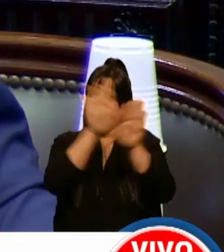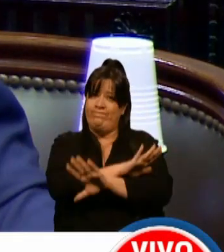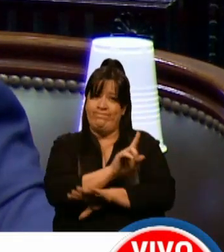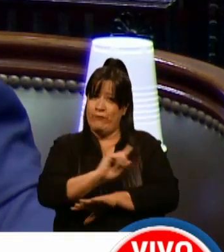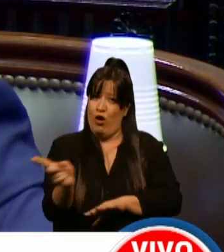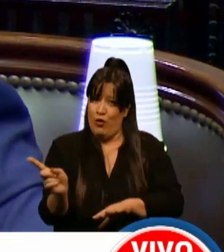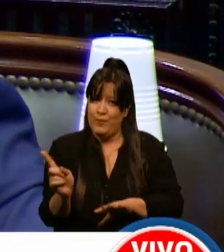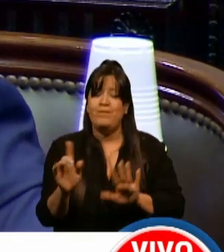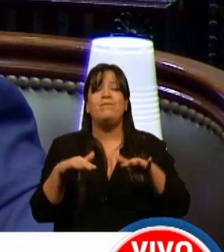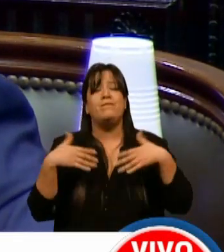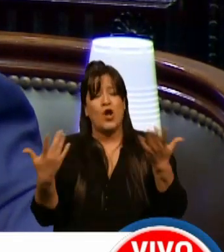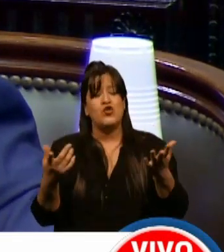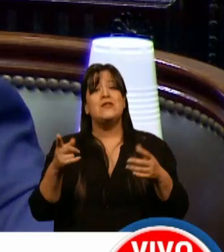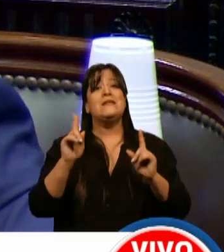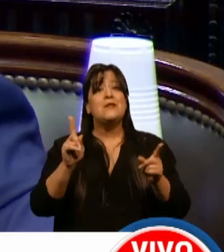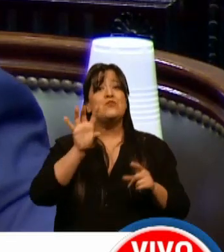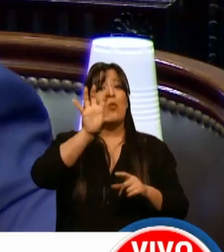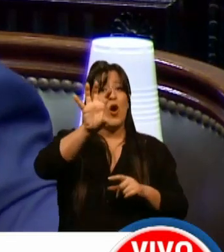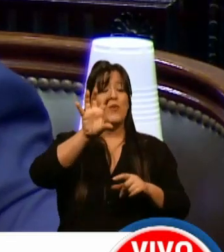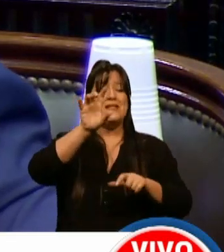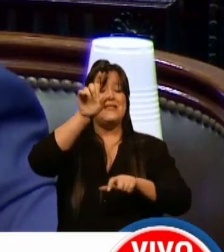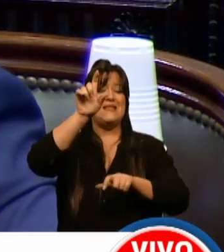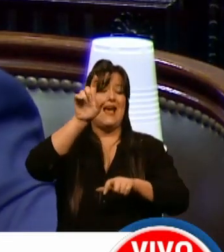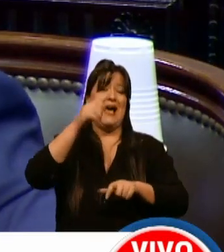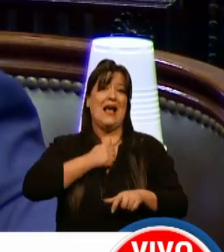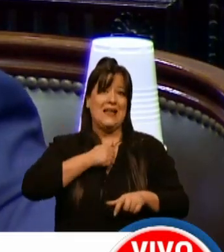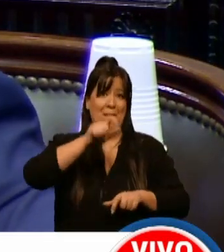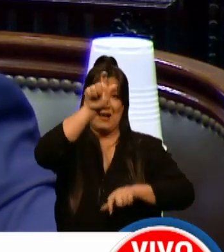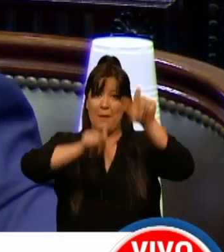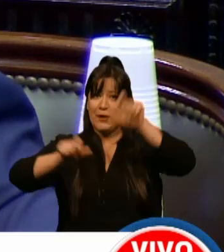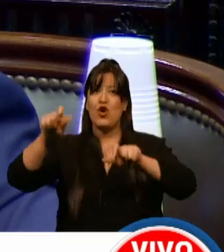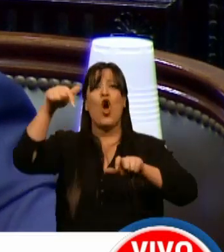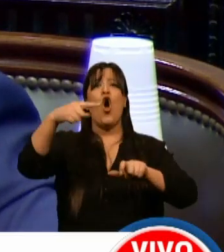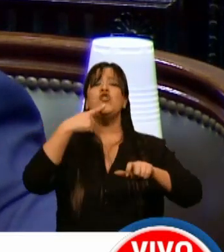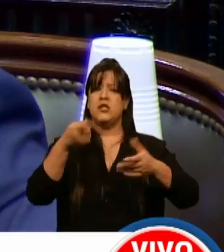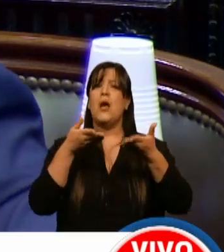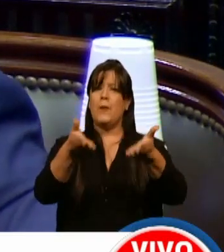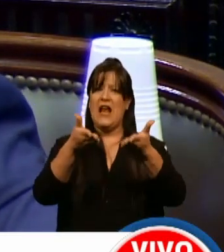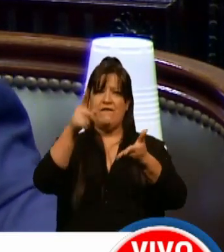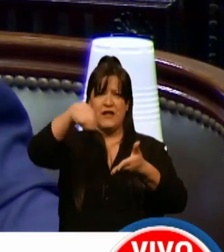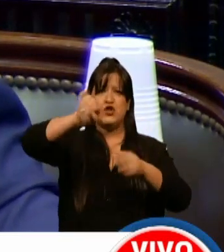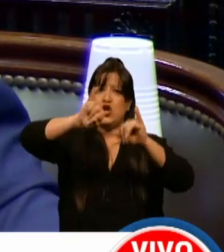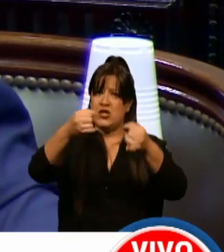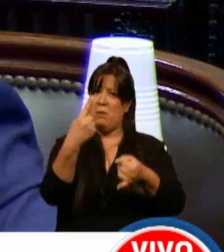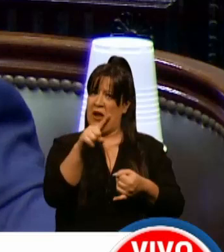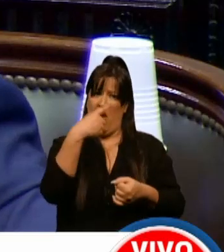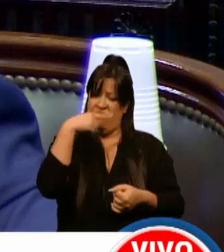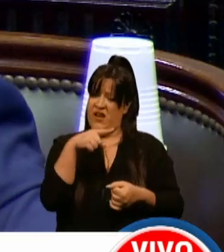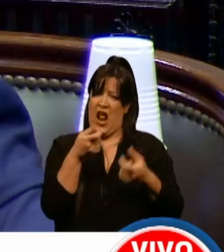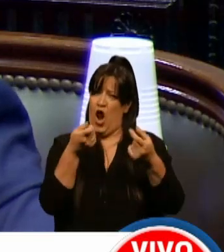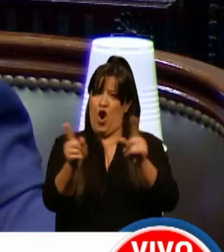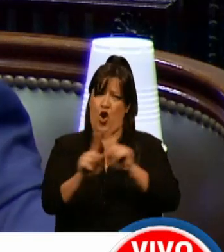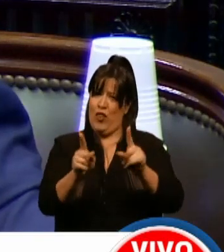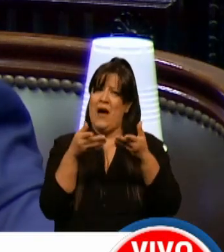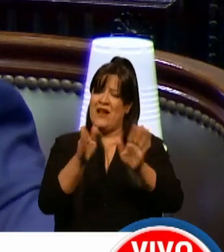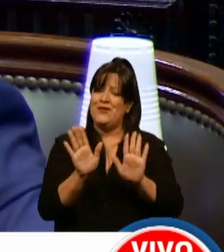En honor a esos catamarqueños que hoy figuran como beneficiarios y que no van a ser beneficiarios, yo